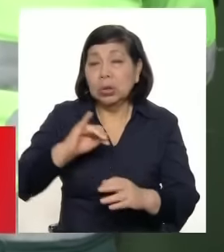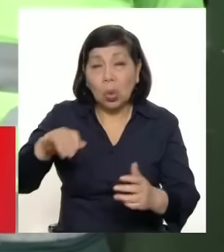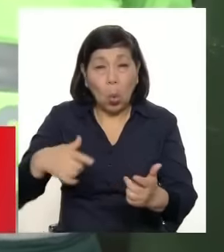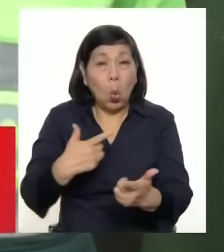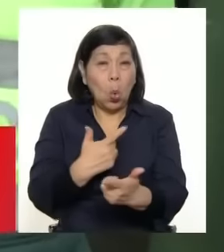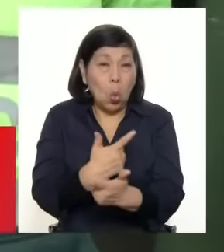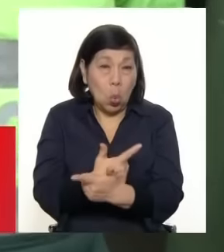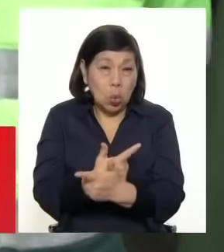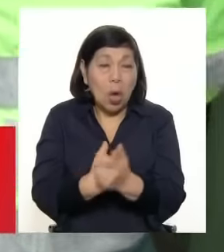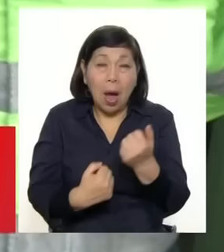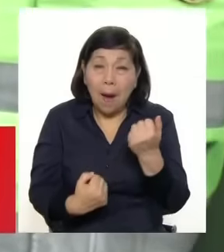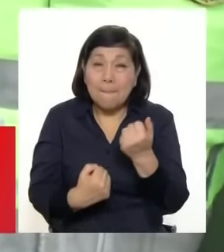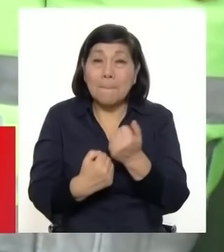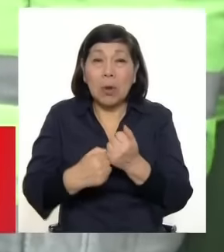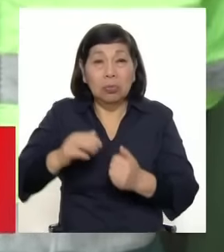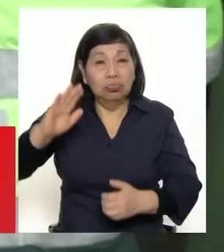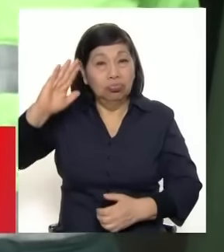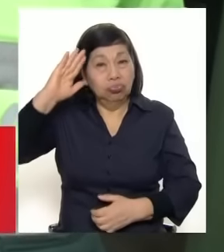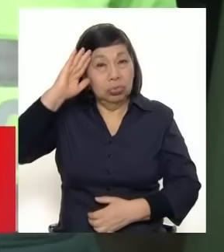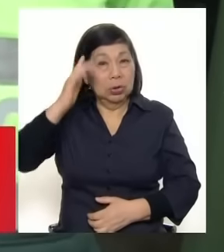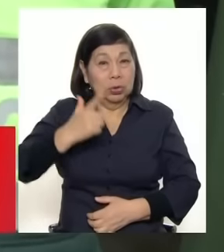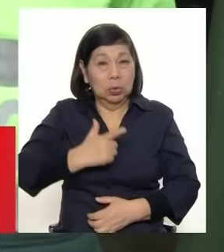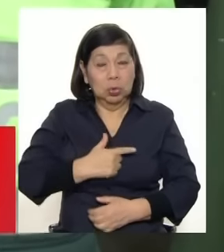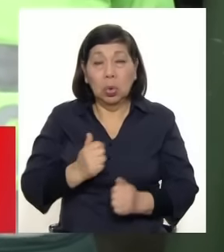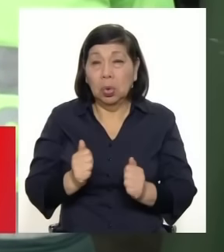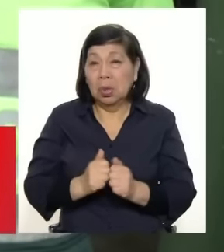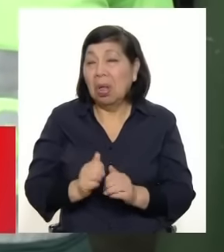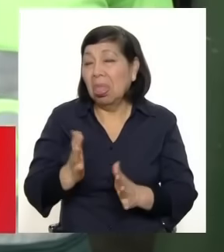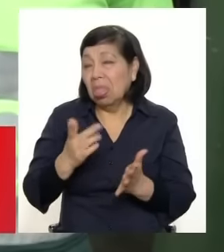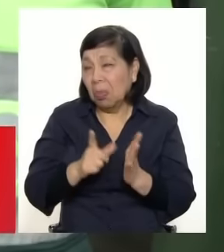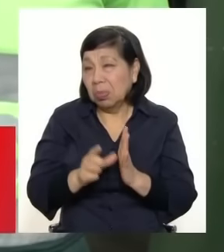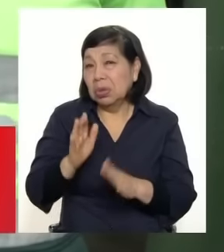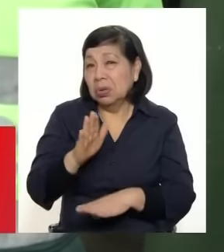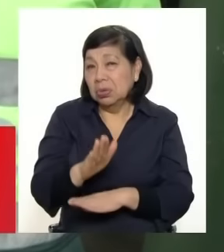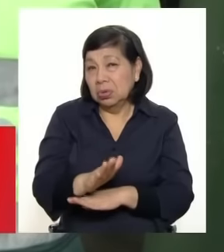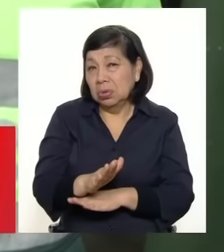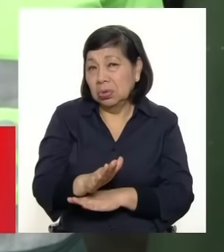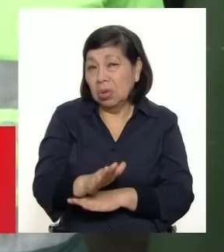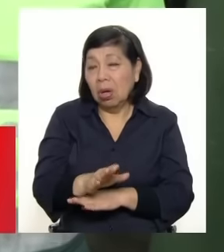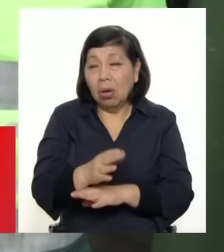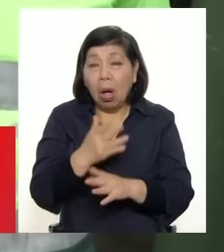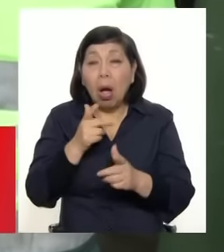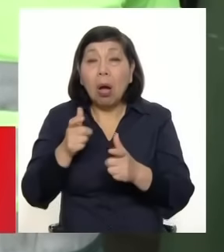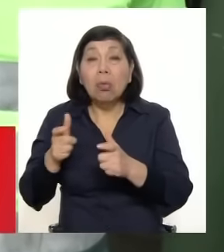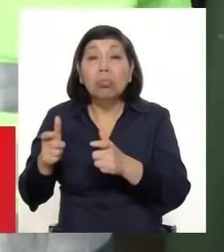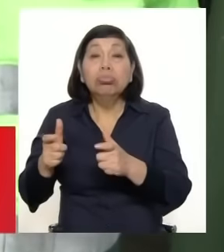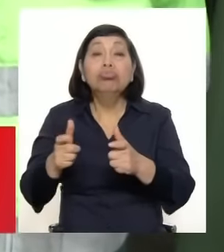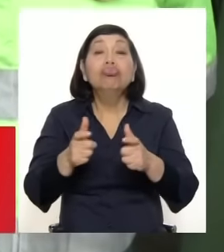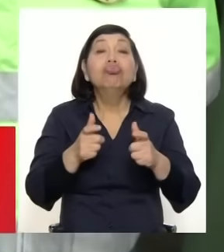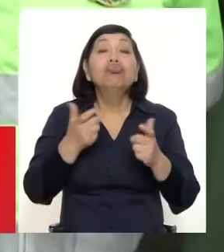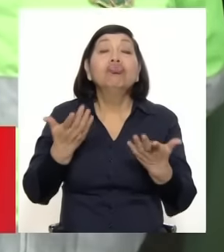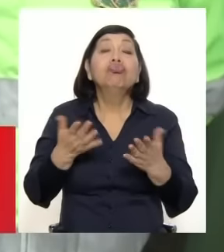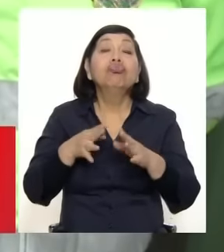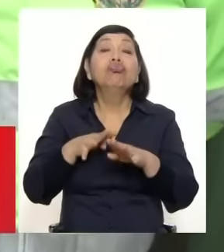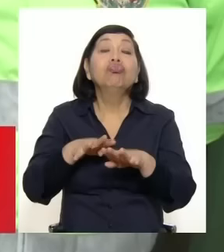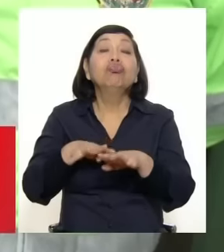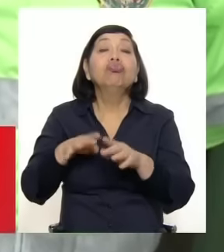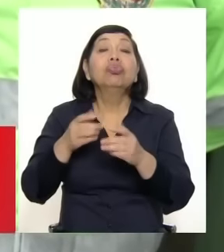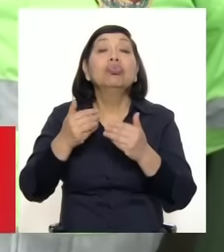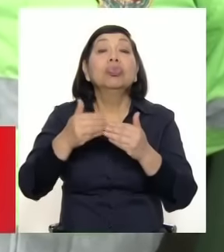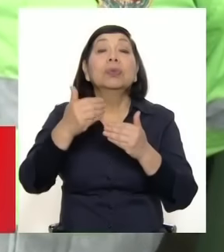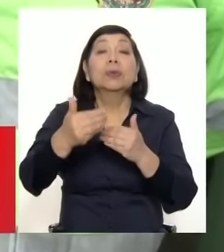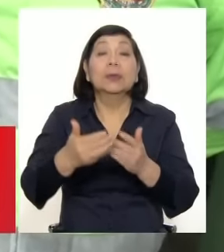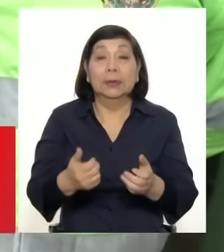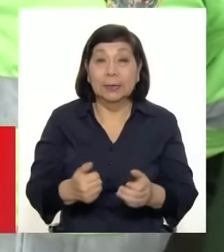Lurigancho con el apoyo de las Fuerzas Armadas. Ya en horas de la tarde van a salir los convoys de patrullaje, tanto en los tramos